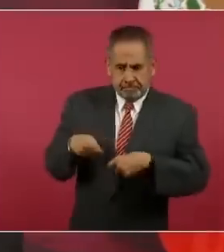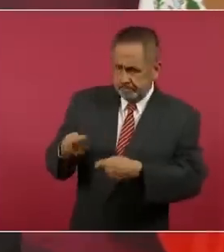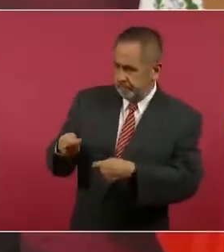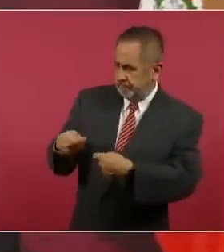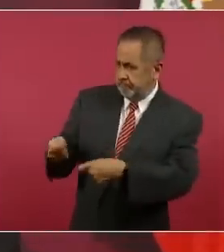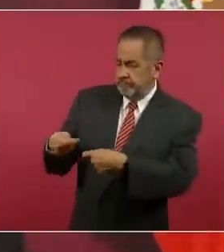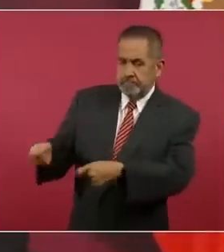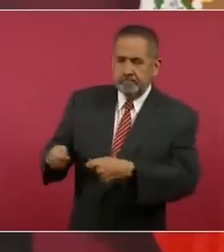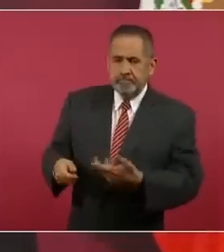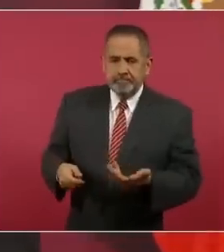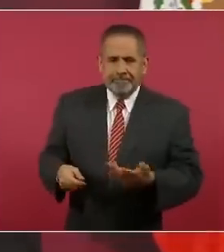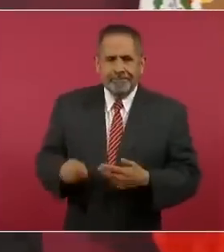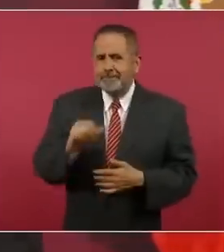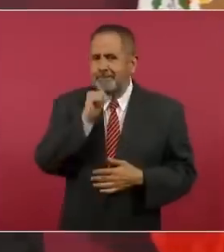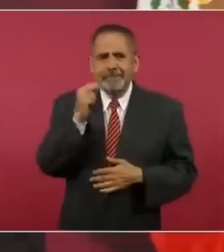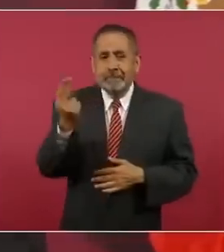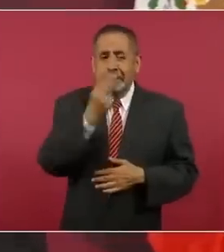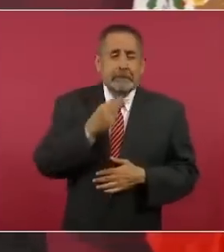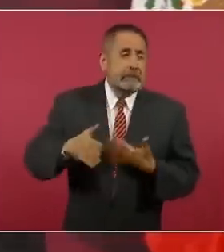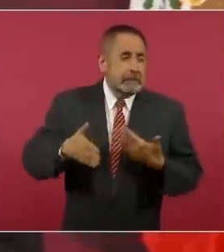Y no hace falta hacer la travesía